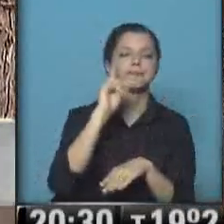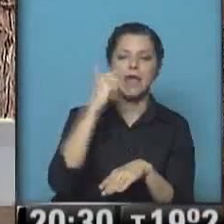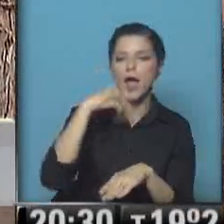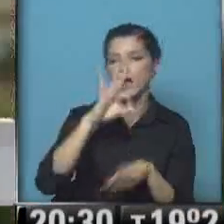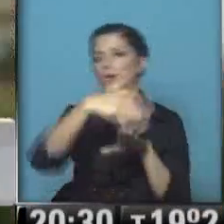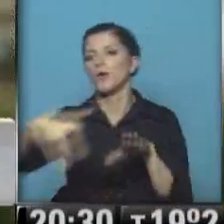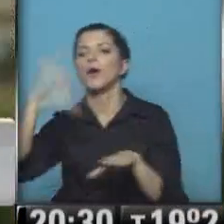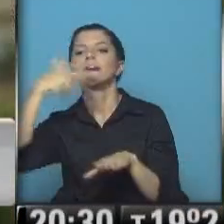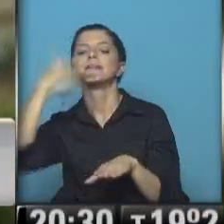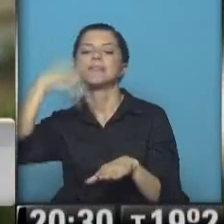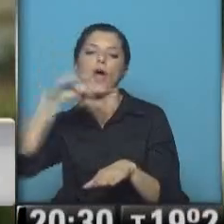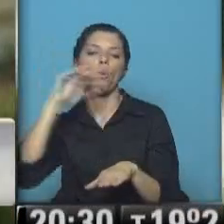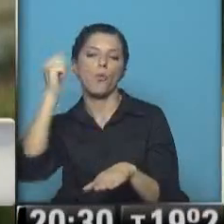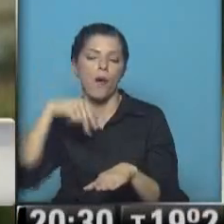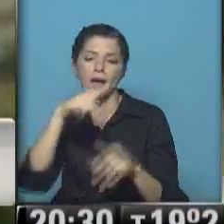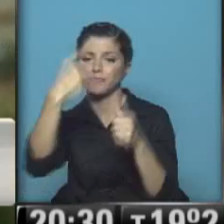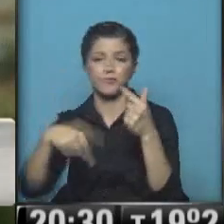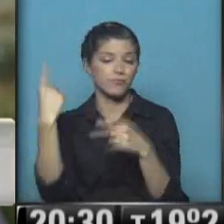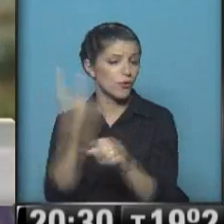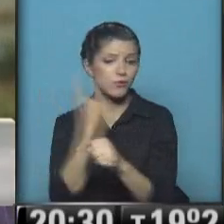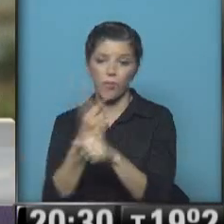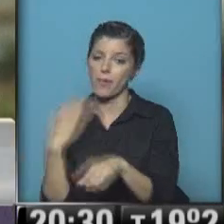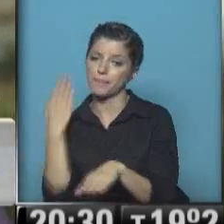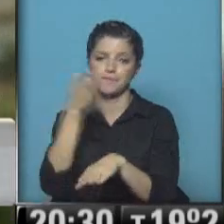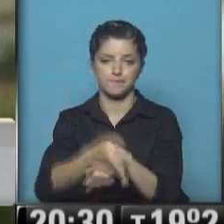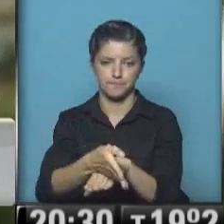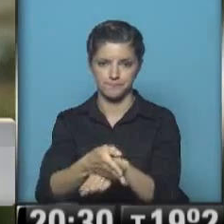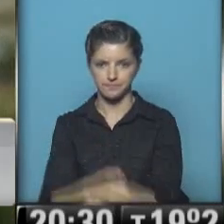por esta, por Enfroncea, es difícil, no se puede. Y rezando para que no siga